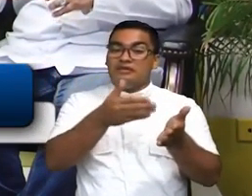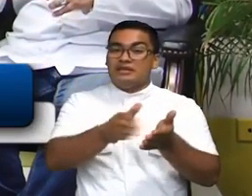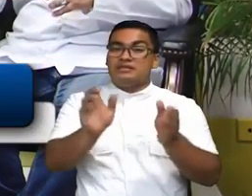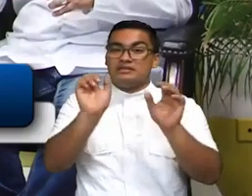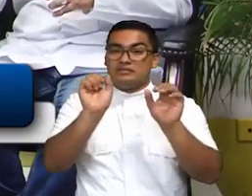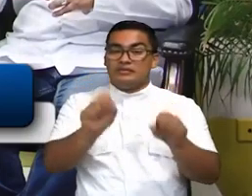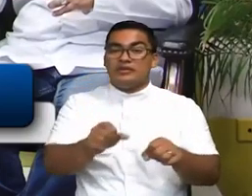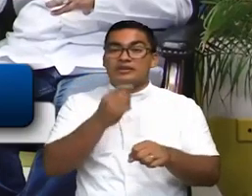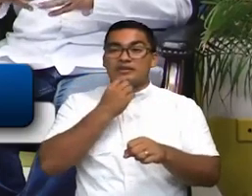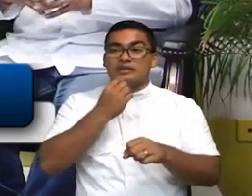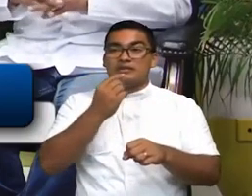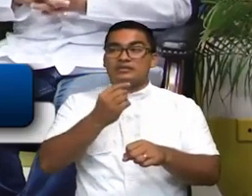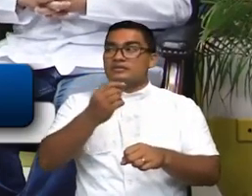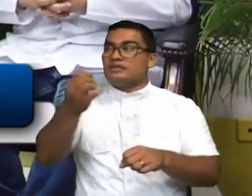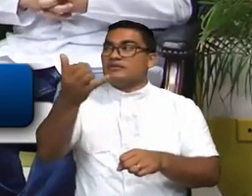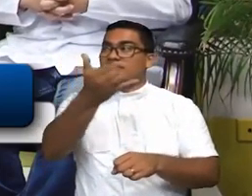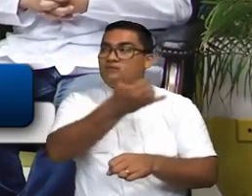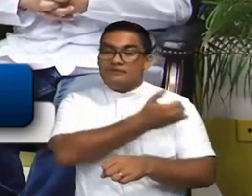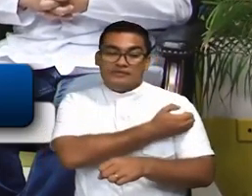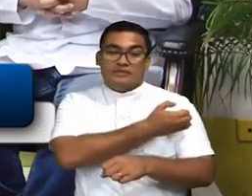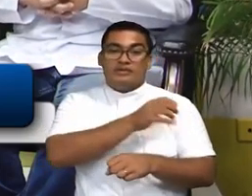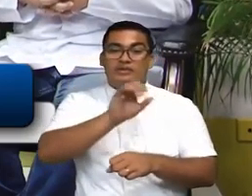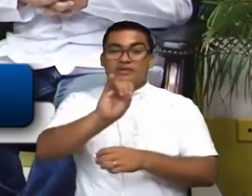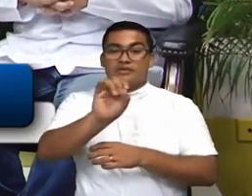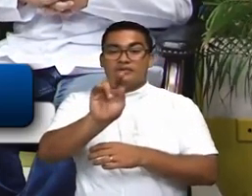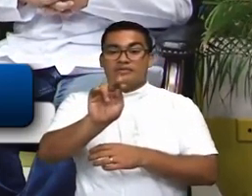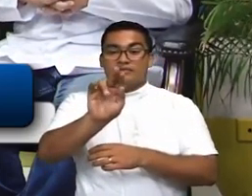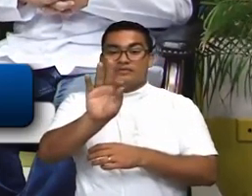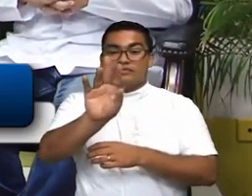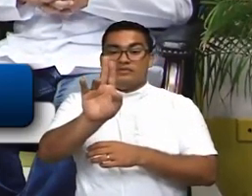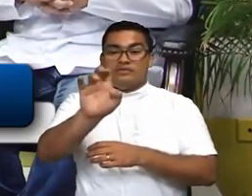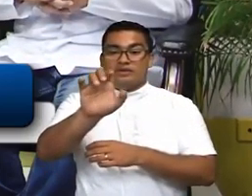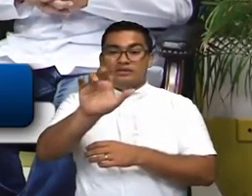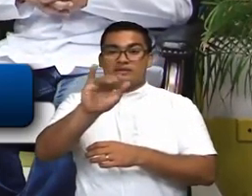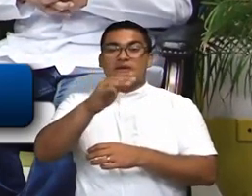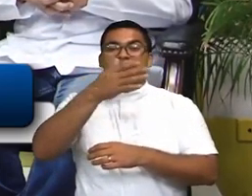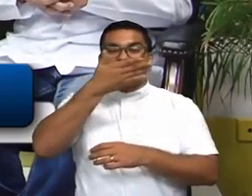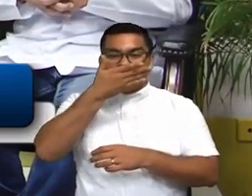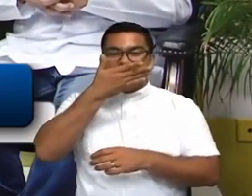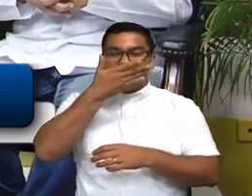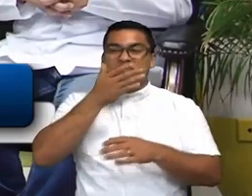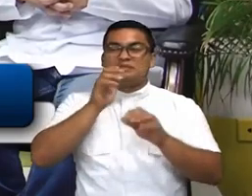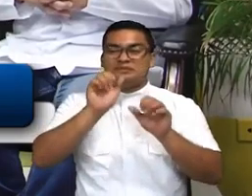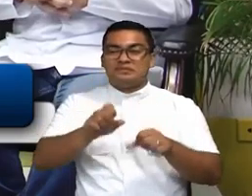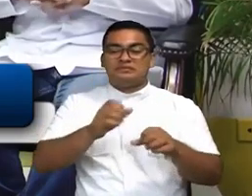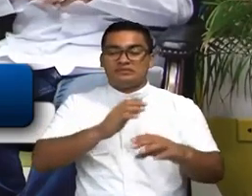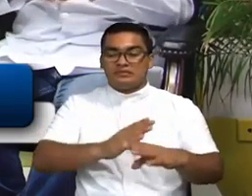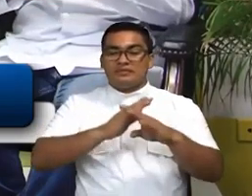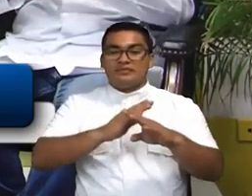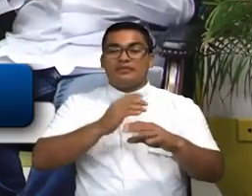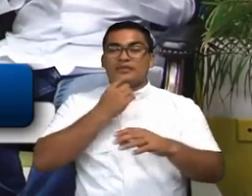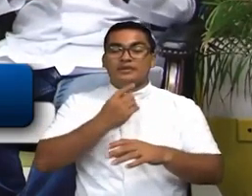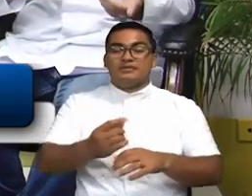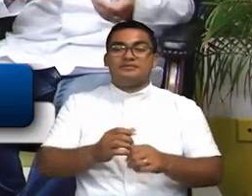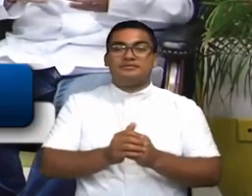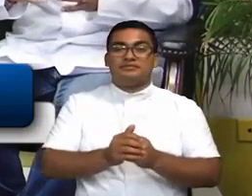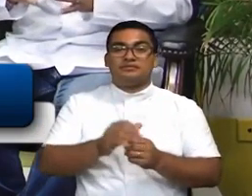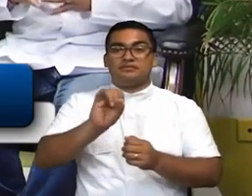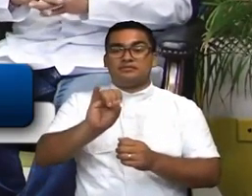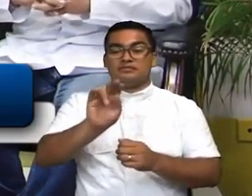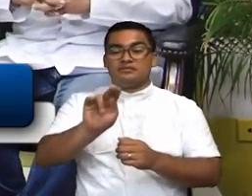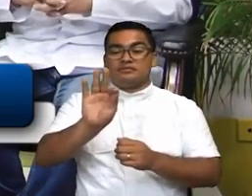de lo que es la aplicación de la vacuna de la influenza y de la vacuna de lo que es la neumococo, ¿ya? La vacuna de